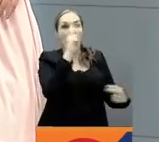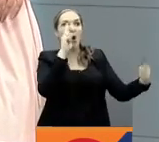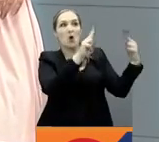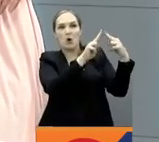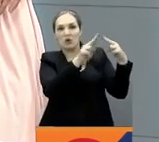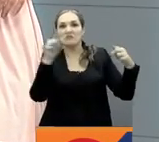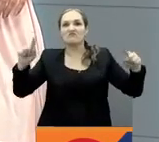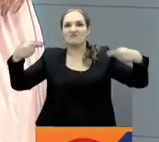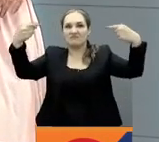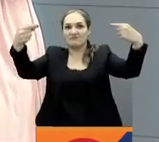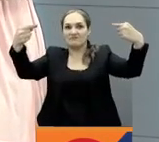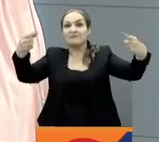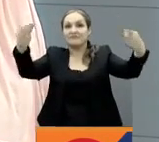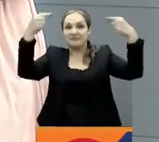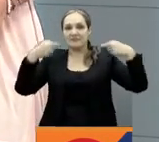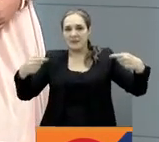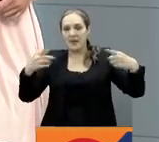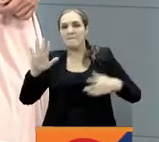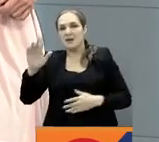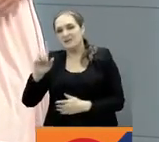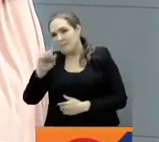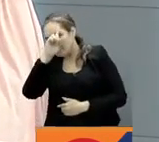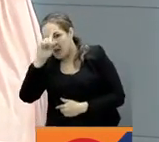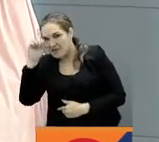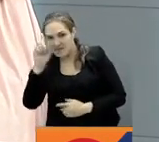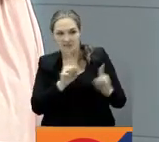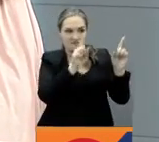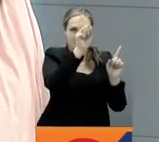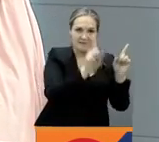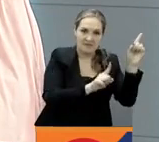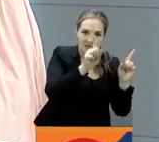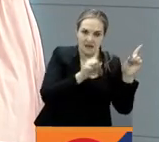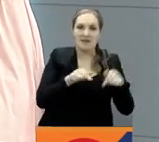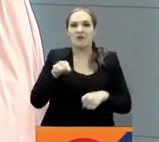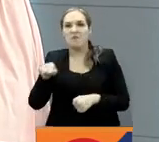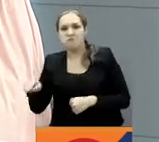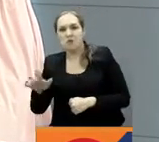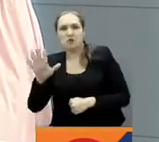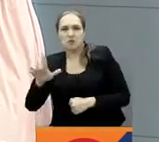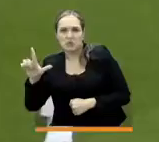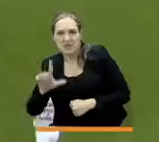colombianos en los juegos del Real Madrid, Sheriff, Porto, Liverpool, Leipzig y Brujas.